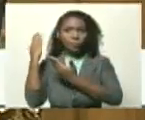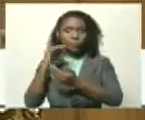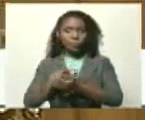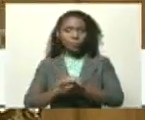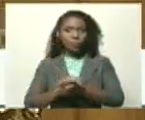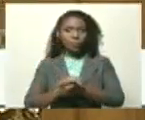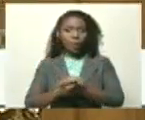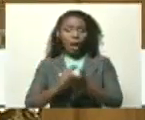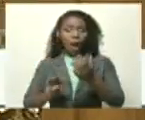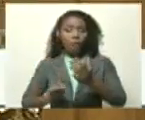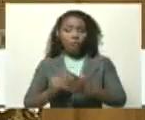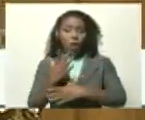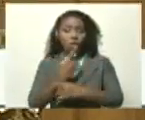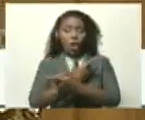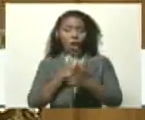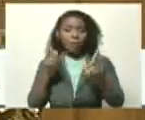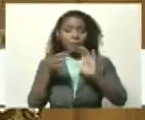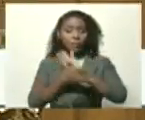Para el Fondo de Liberación,